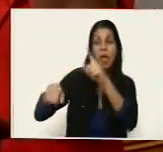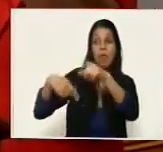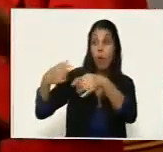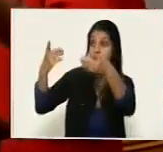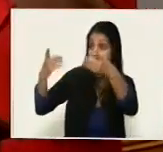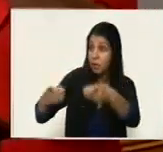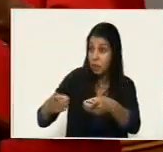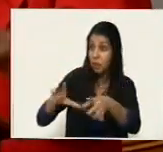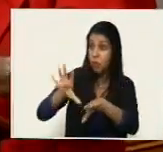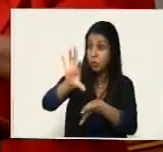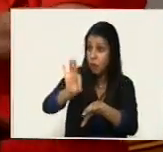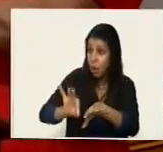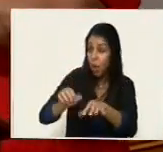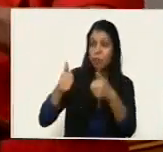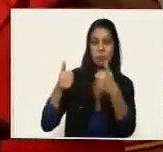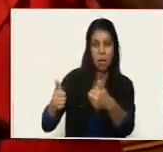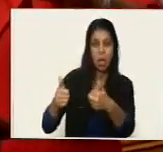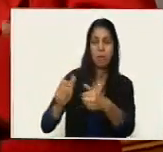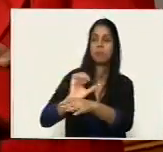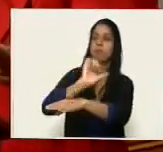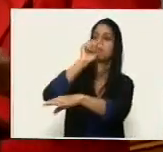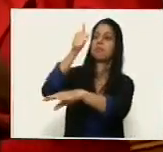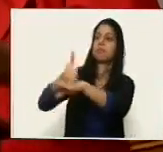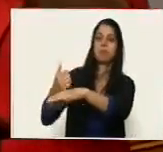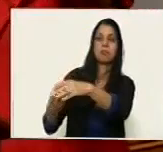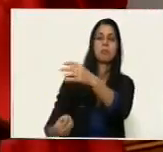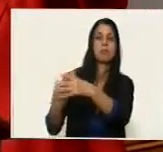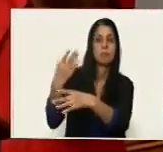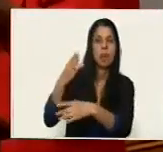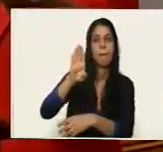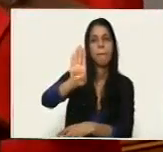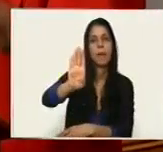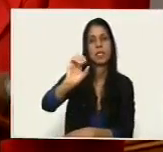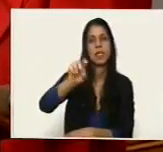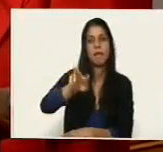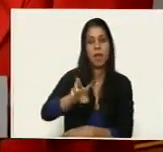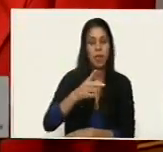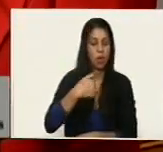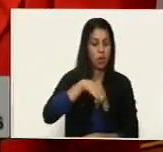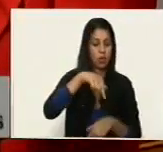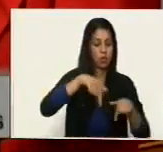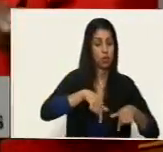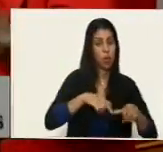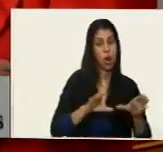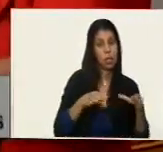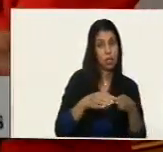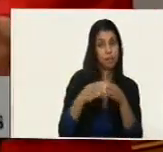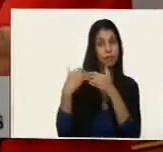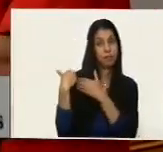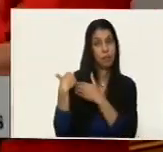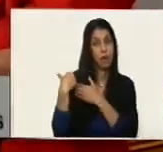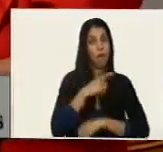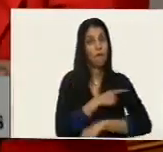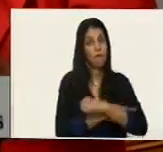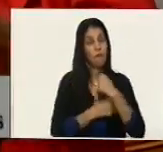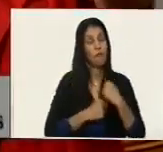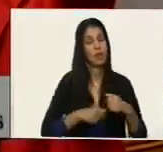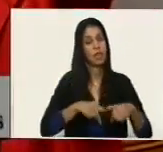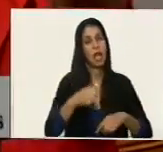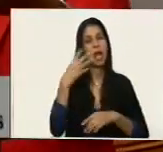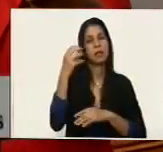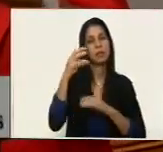el Consejo Directivo. Así que lo que está en desarrollo es las facultades de esta Asamblea Nacional Constituyente,